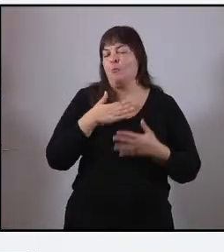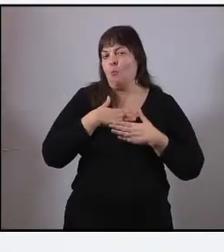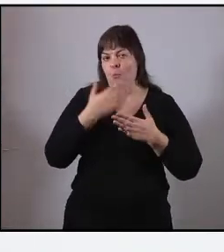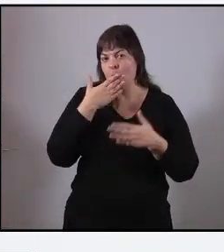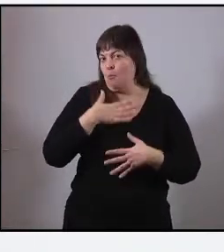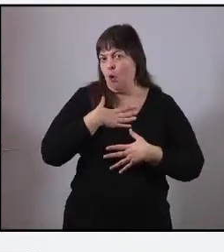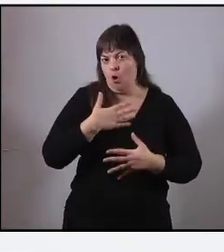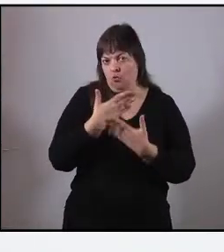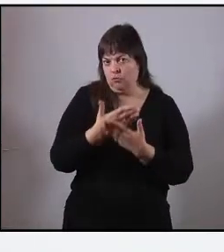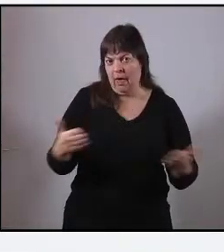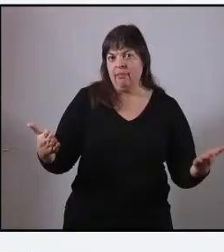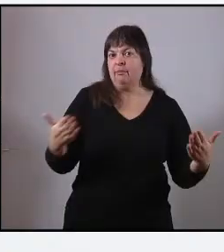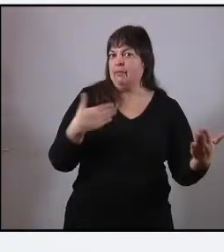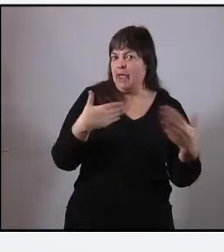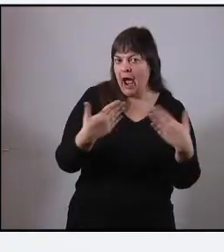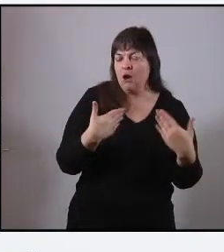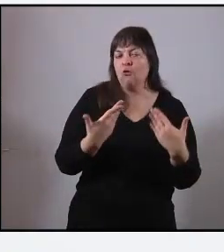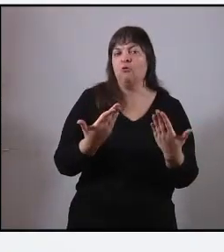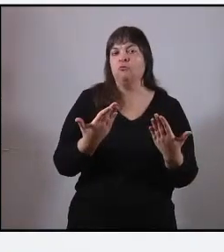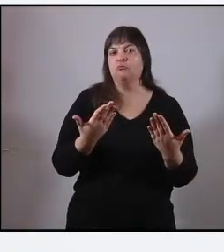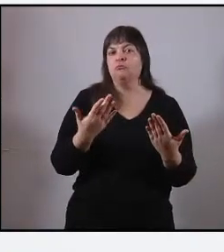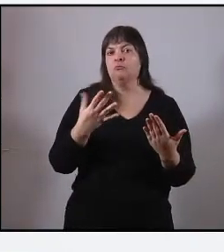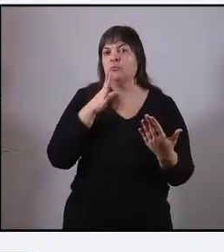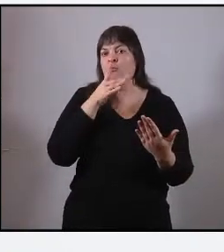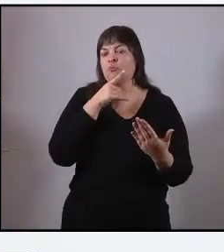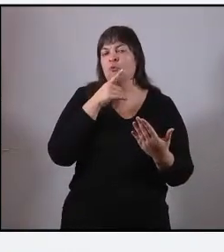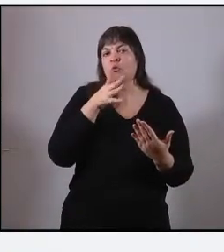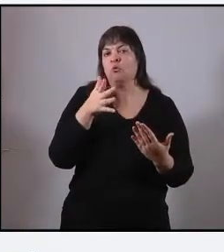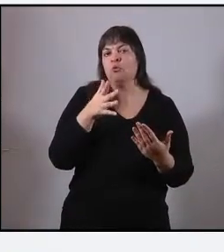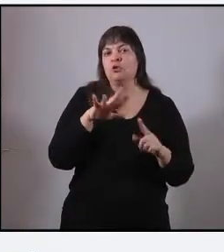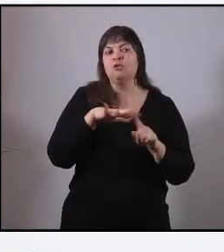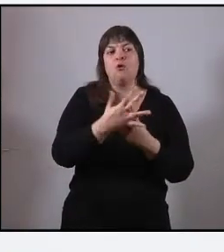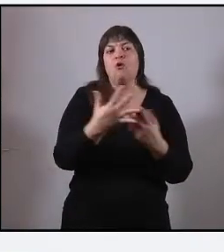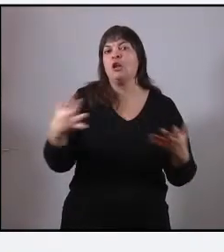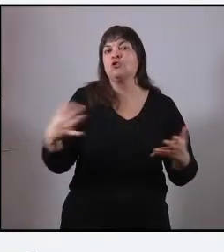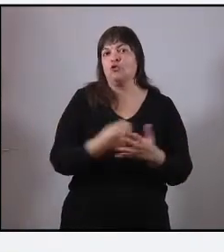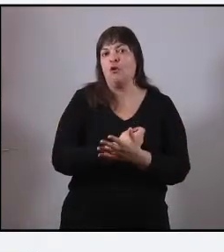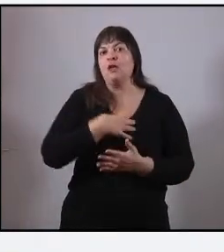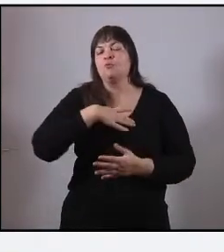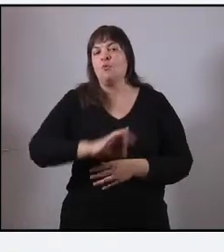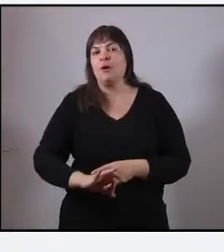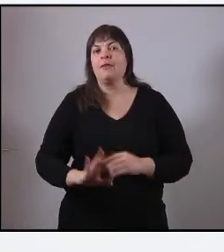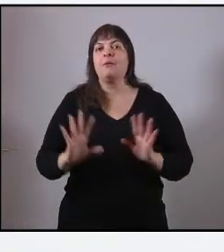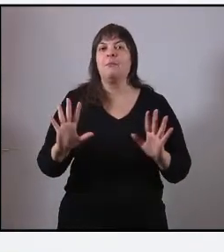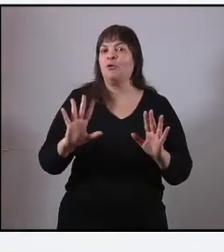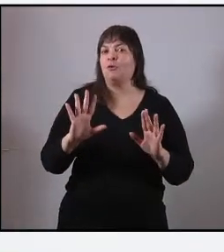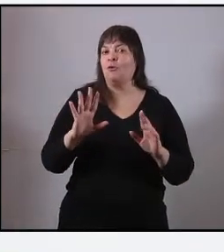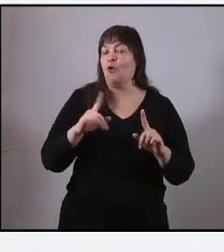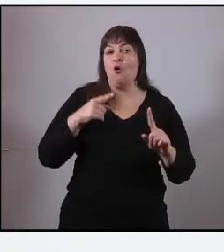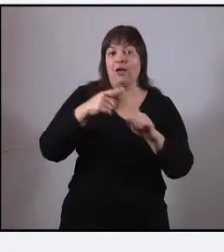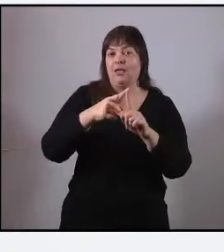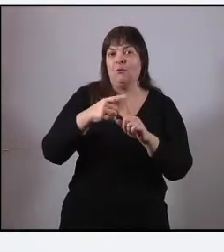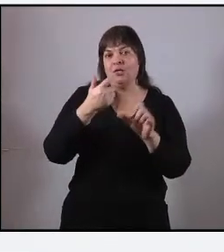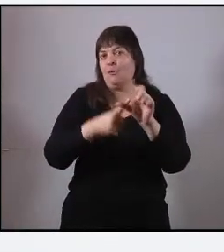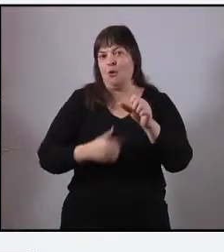absoluta al diálogo, a hablar, a que todos los escenarios son posibles siempre que sea por el bien de Extremadura.